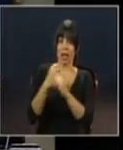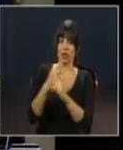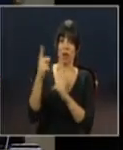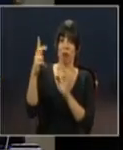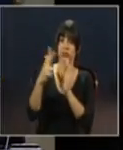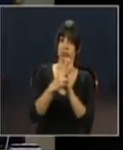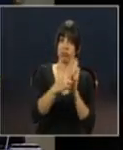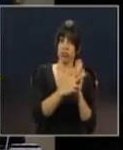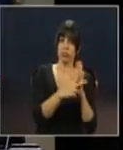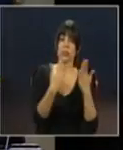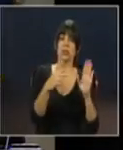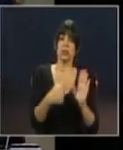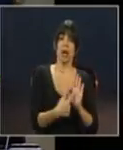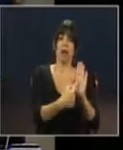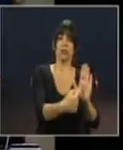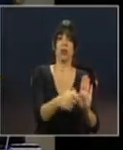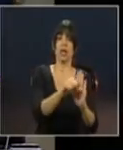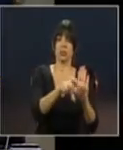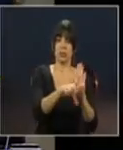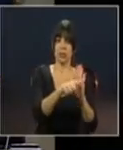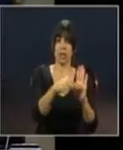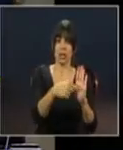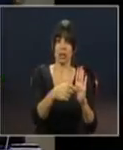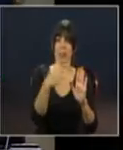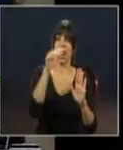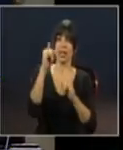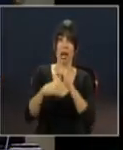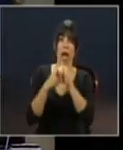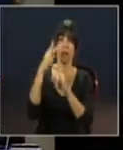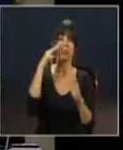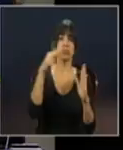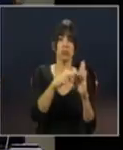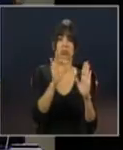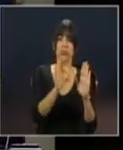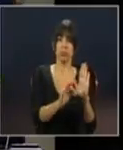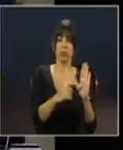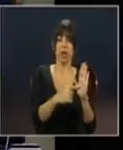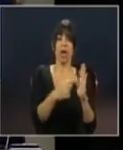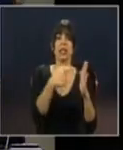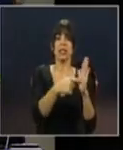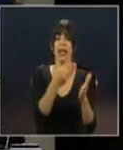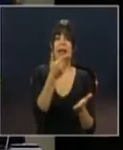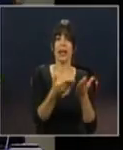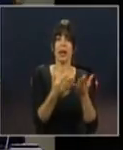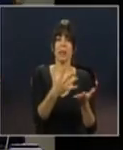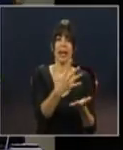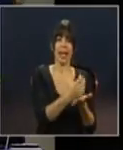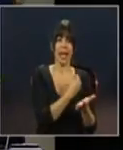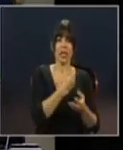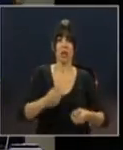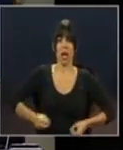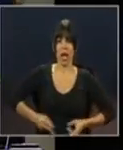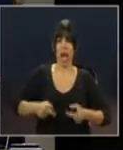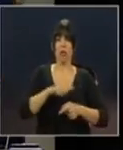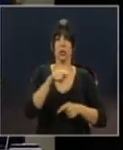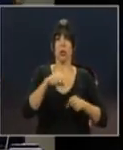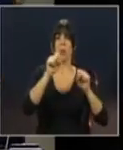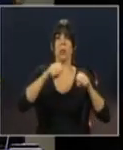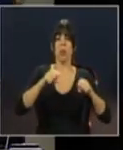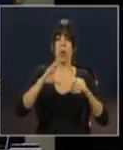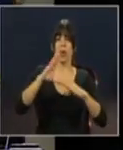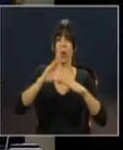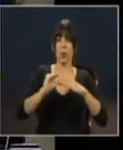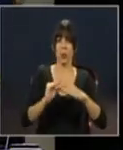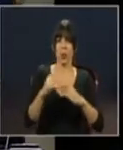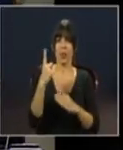están ya presentados en sede legislativa. Son propuestas equilibradas de ingresos y gastos capaces de bajar el déficit fiscal en